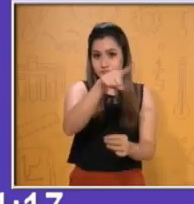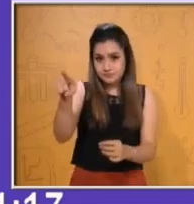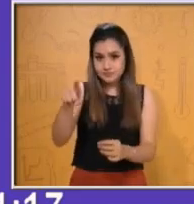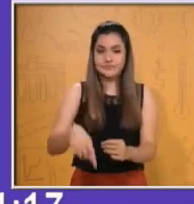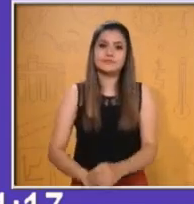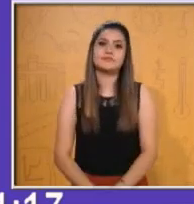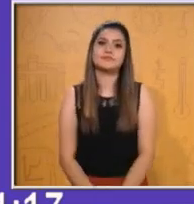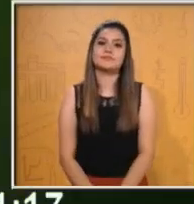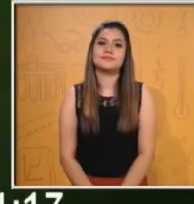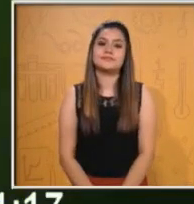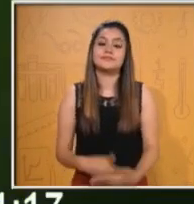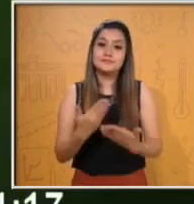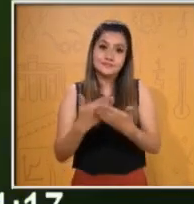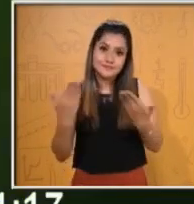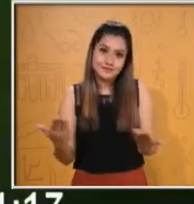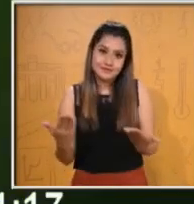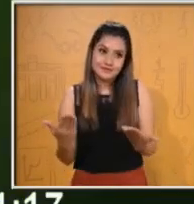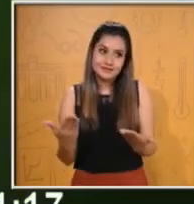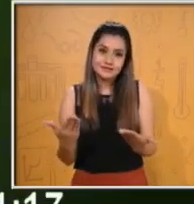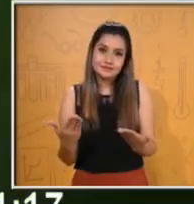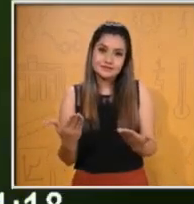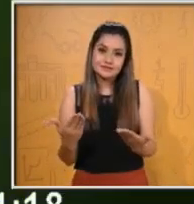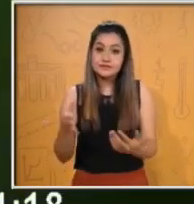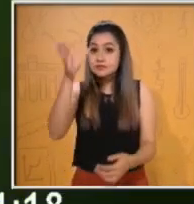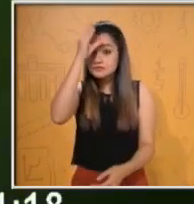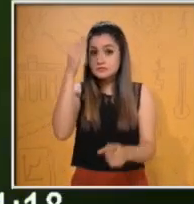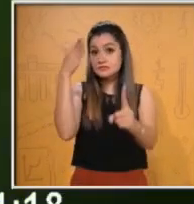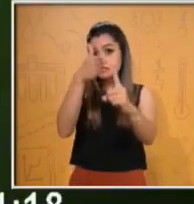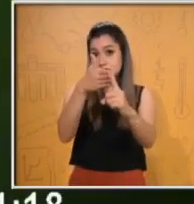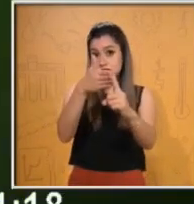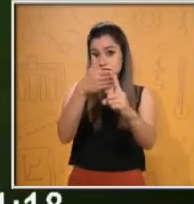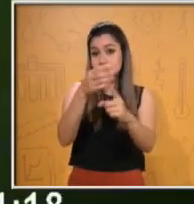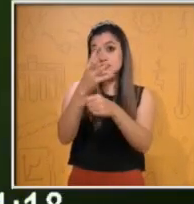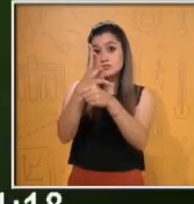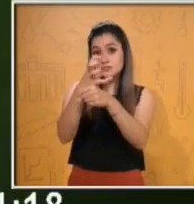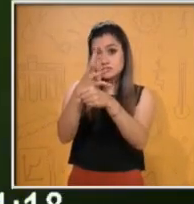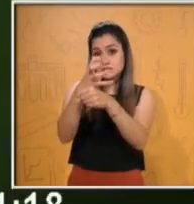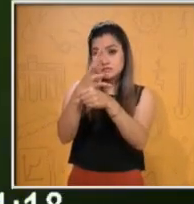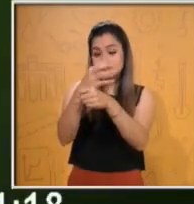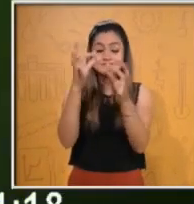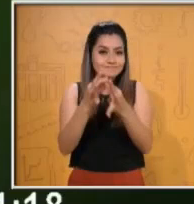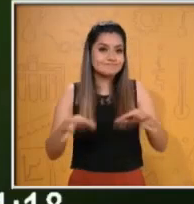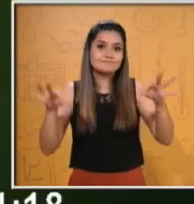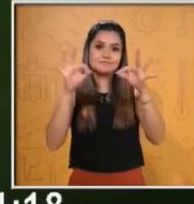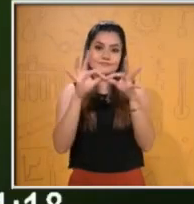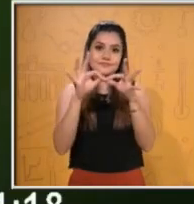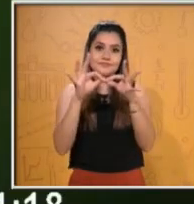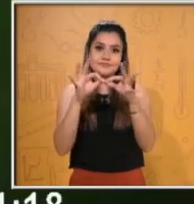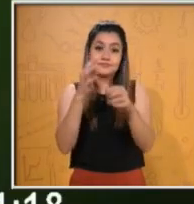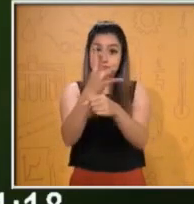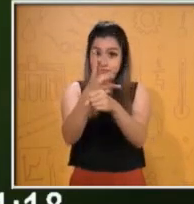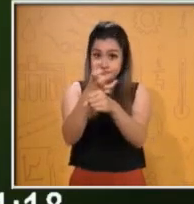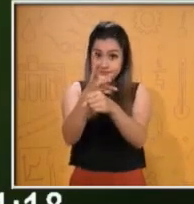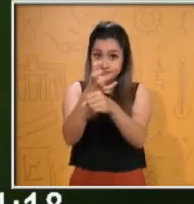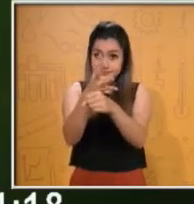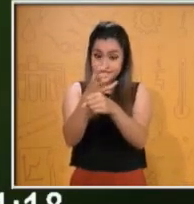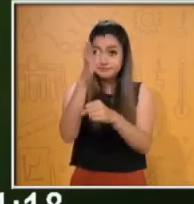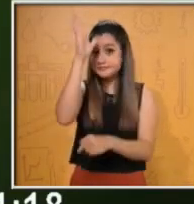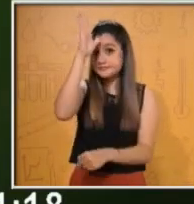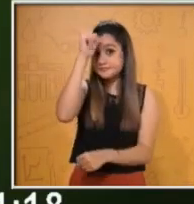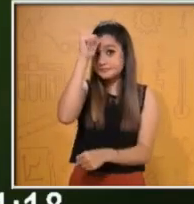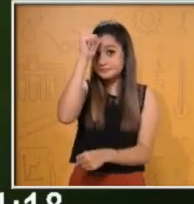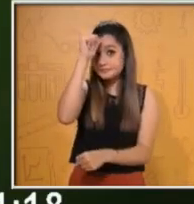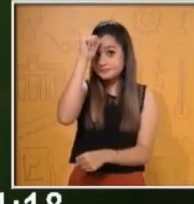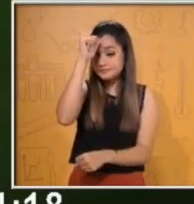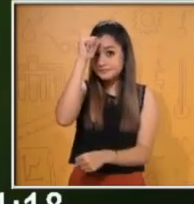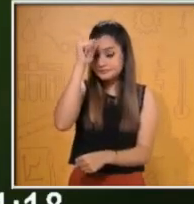ustedes. Ahora, el aprendizaje esperado para cuarto grado, es bien importante, para cuarto grado, ¿cuál es? Que